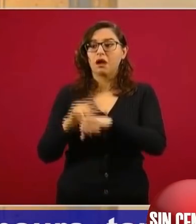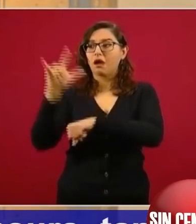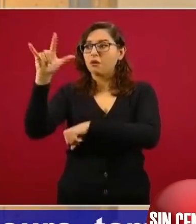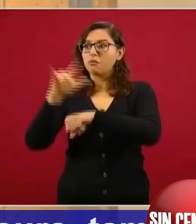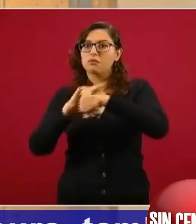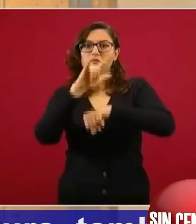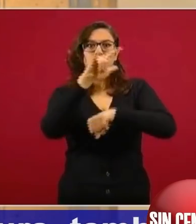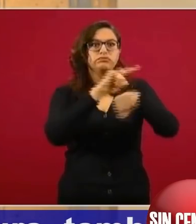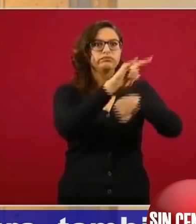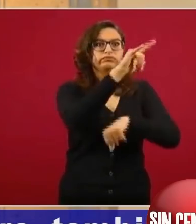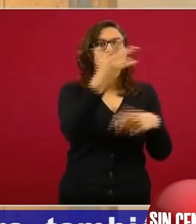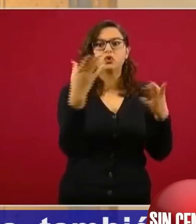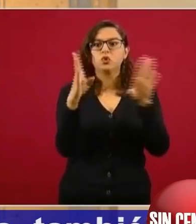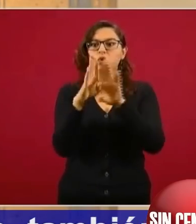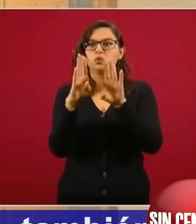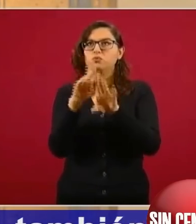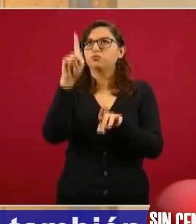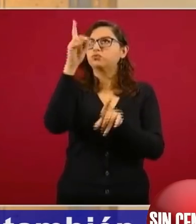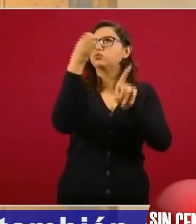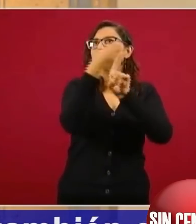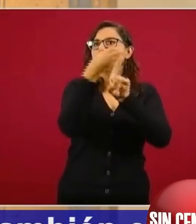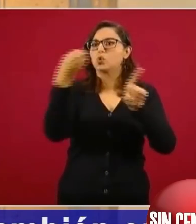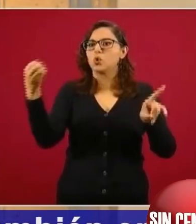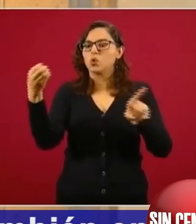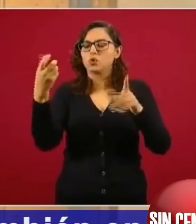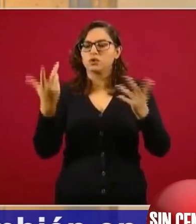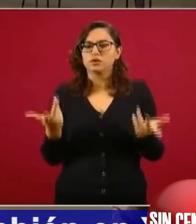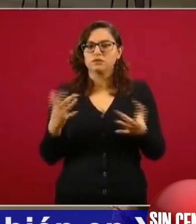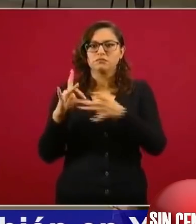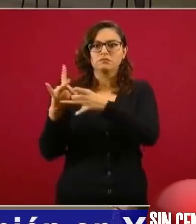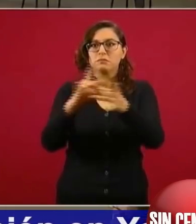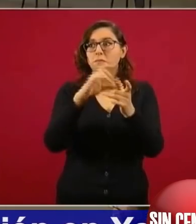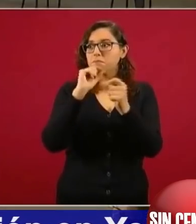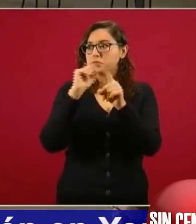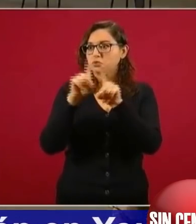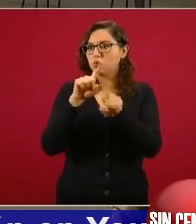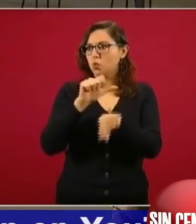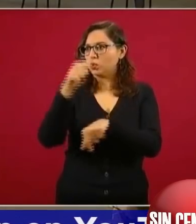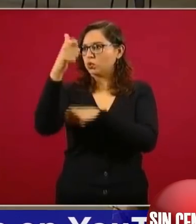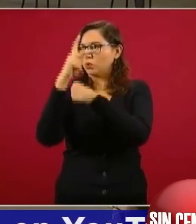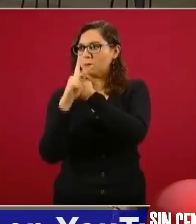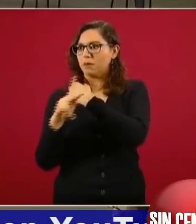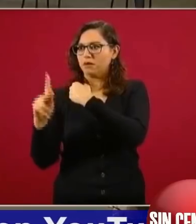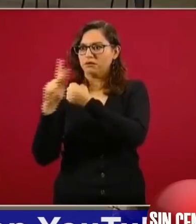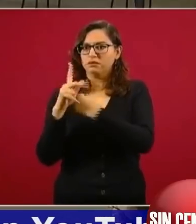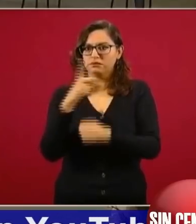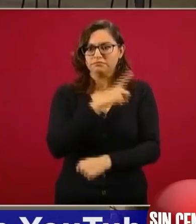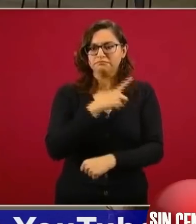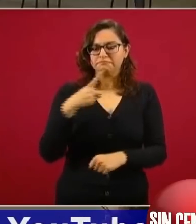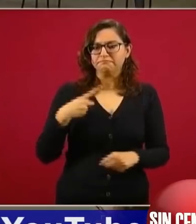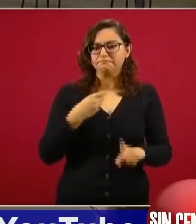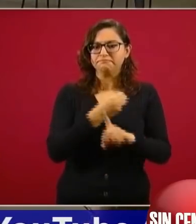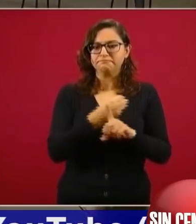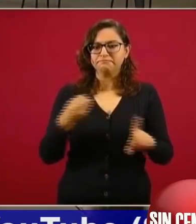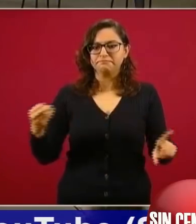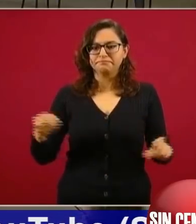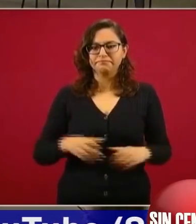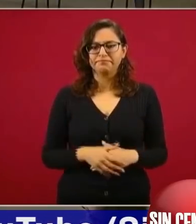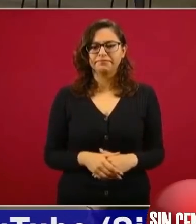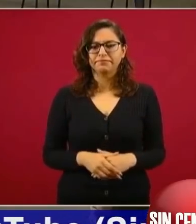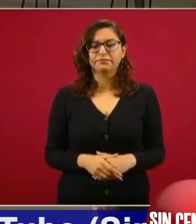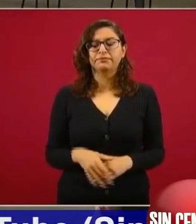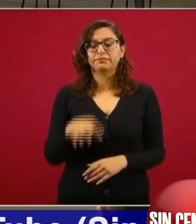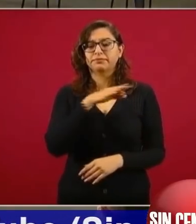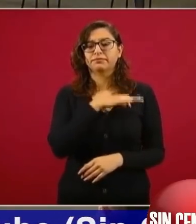y cómo se van a vincular con el resto de los aeropuertos del país y los aeropuertos en el extranjero. Adelante. Aquí tienen una